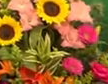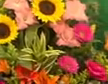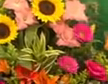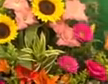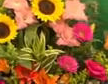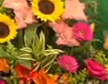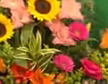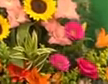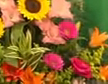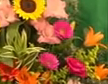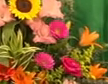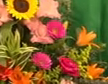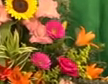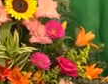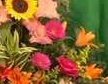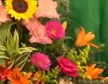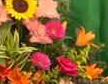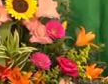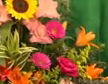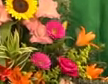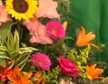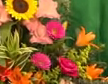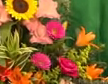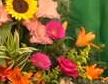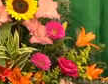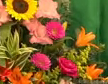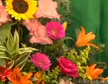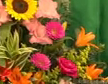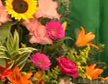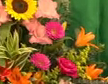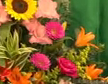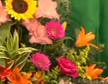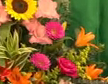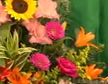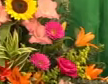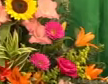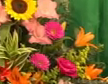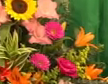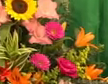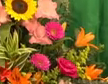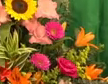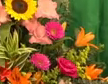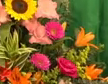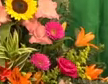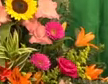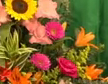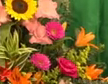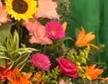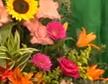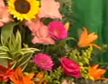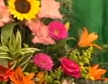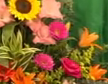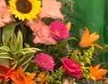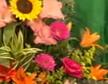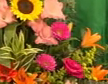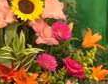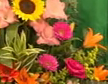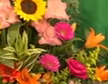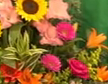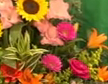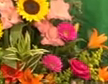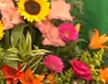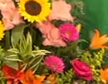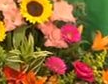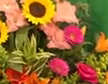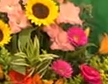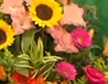recorrido por lo que ha sido esta historia reciente de Capresoca, los retos y demás que ha tenido usted al frente de esta entidad. Ha hablado de